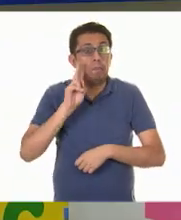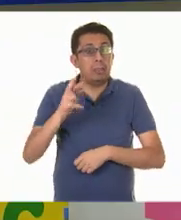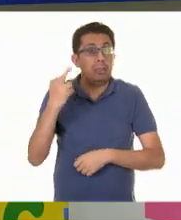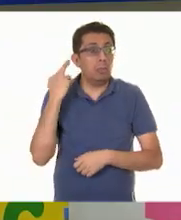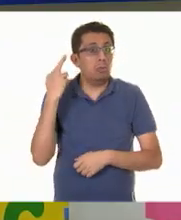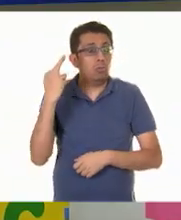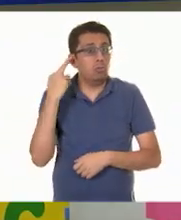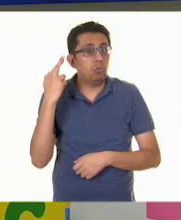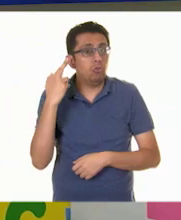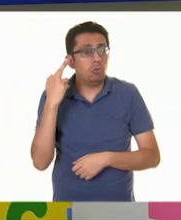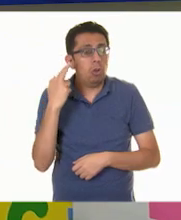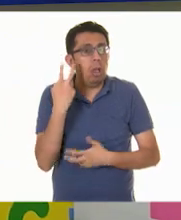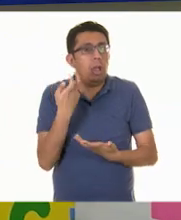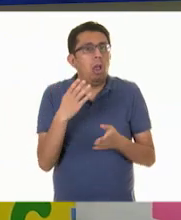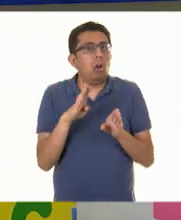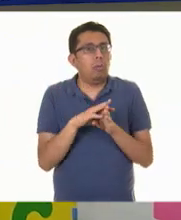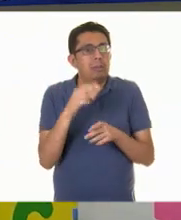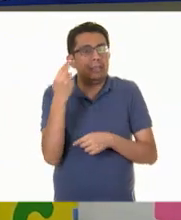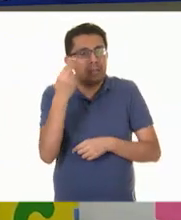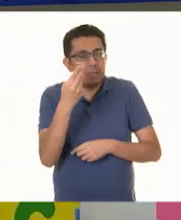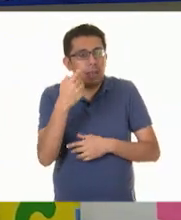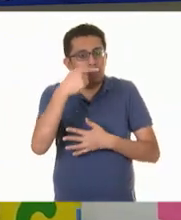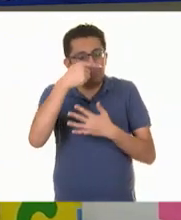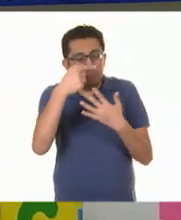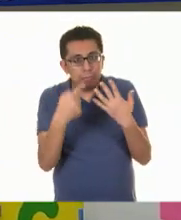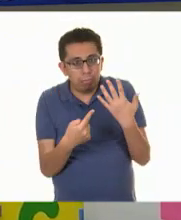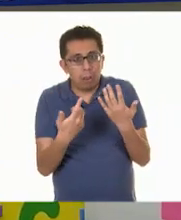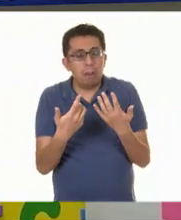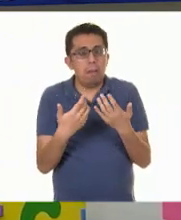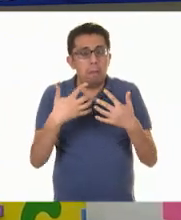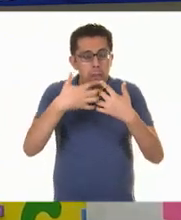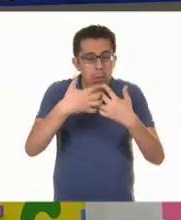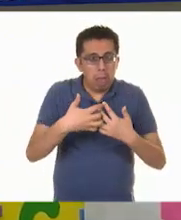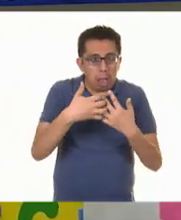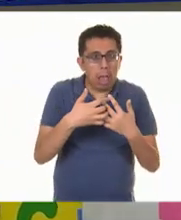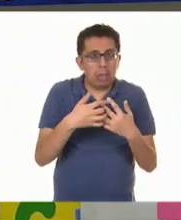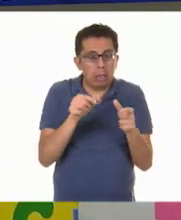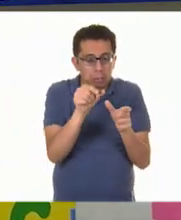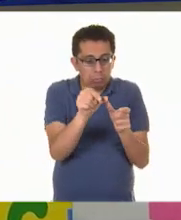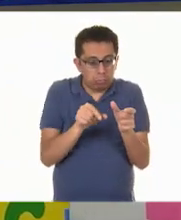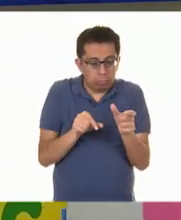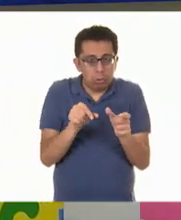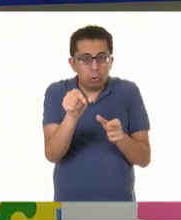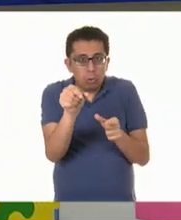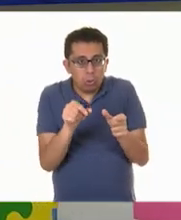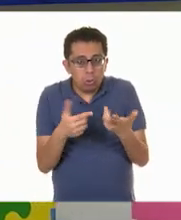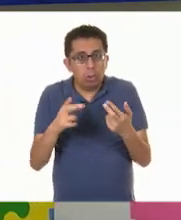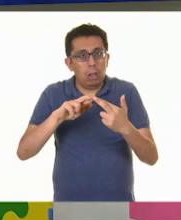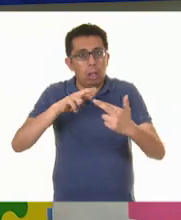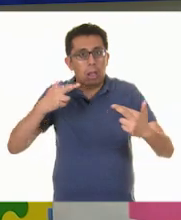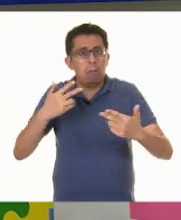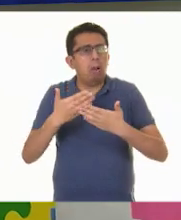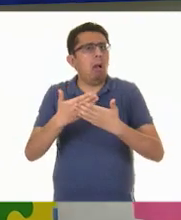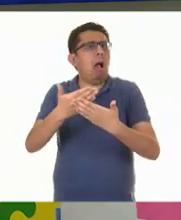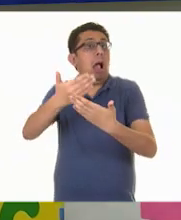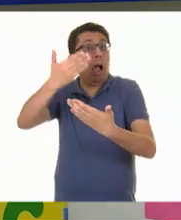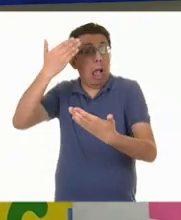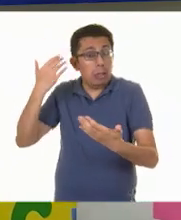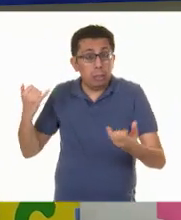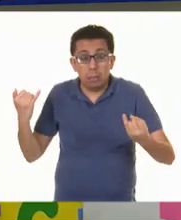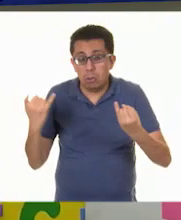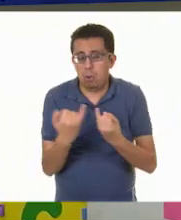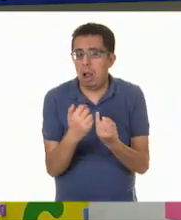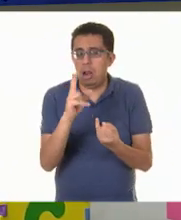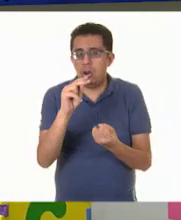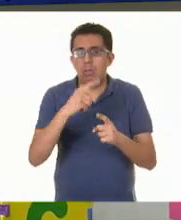el teléfono, necesita de un proceso de cables, de consolas para poder llegar. Pero esto no era así en un principio, Alexia. ¿Ah, no?